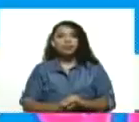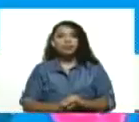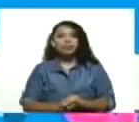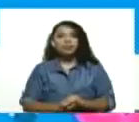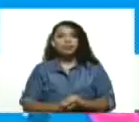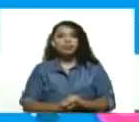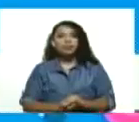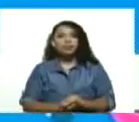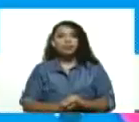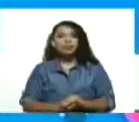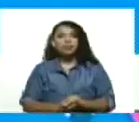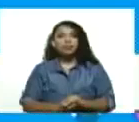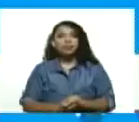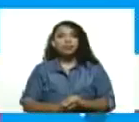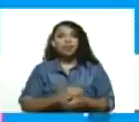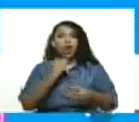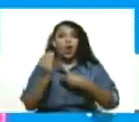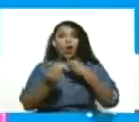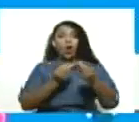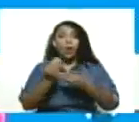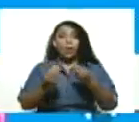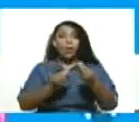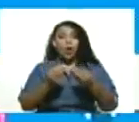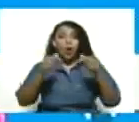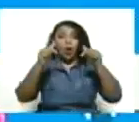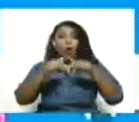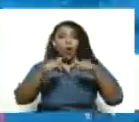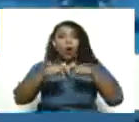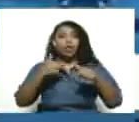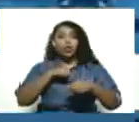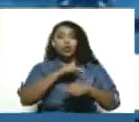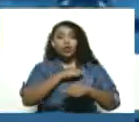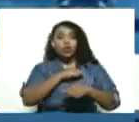como nos toca disertar sobre descolonización